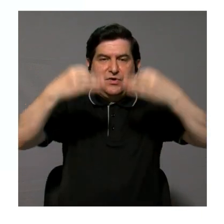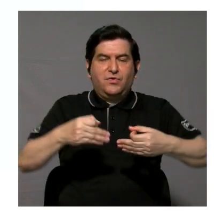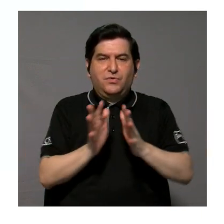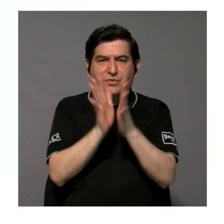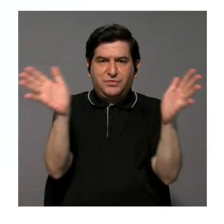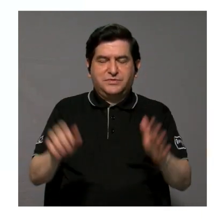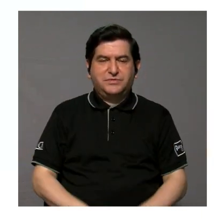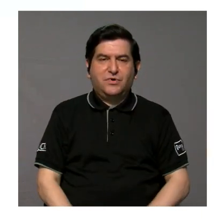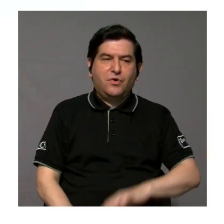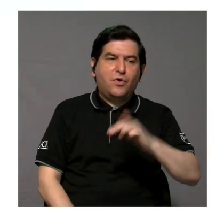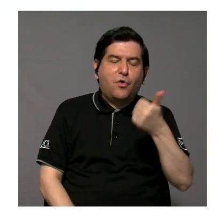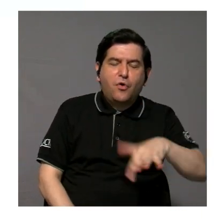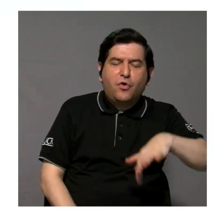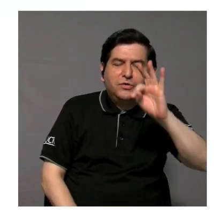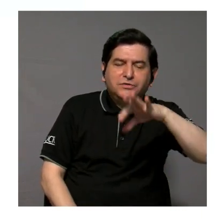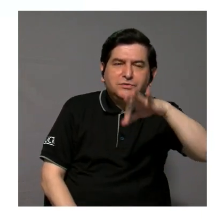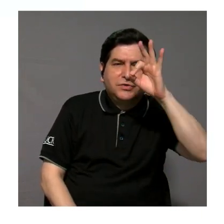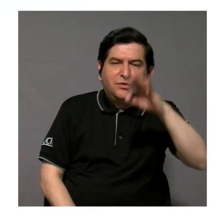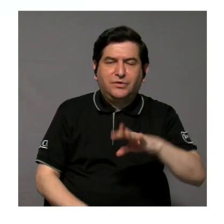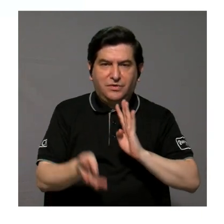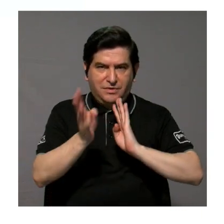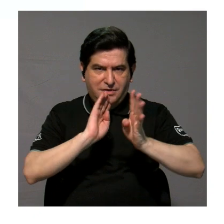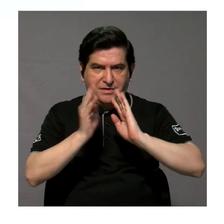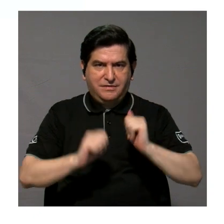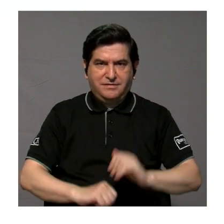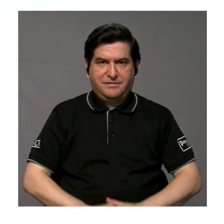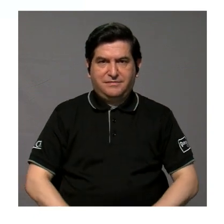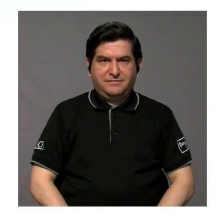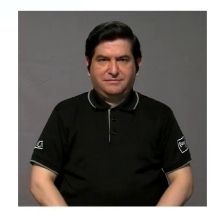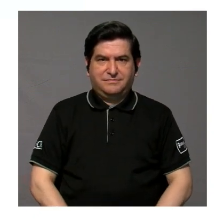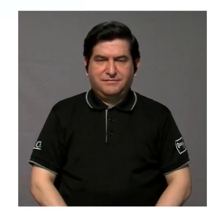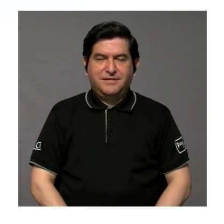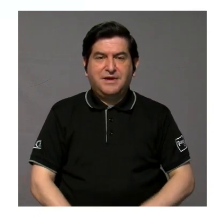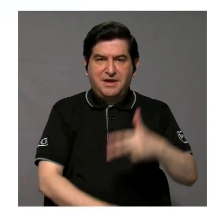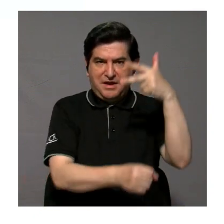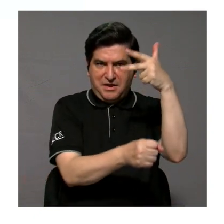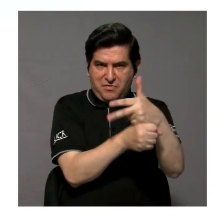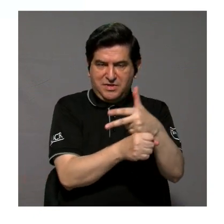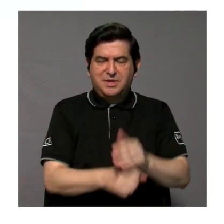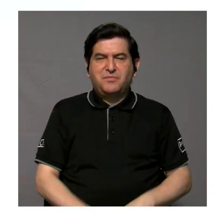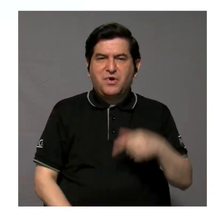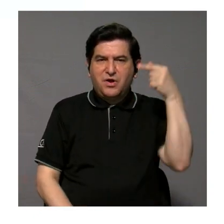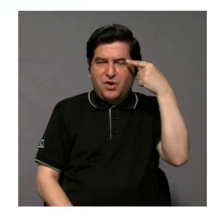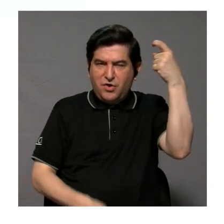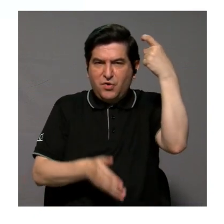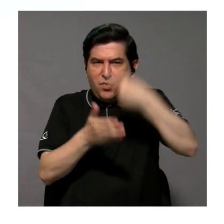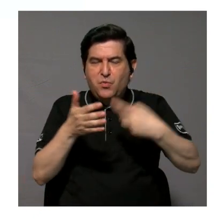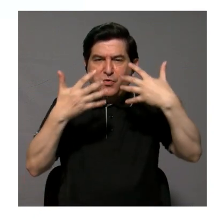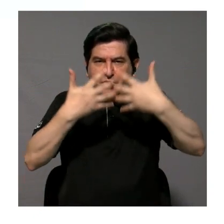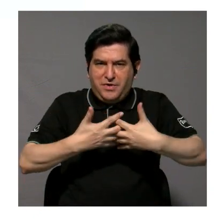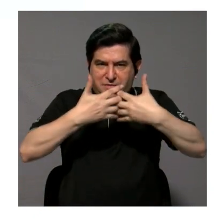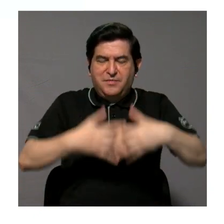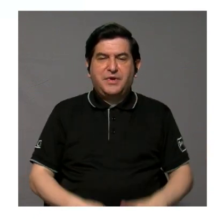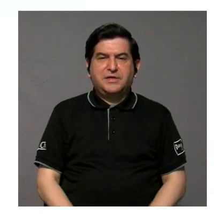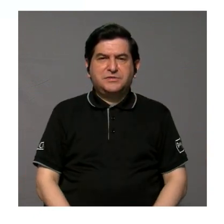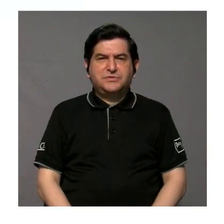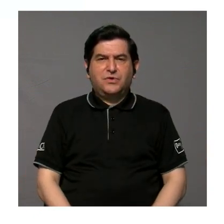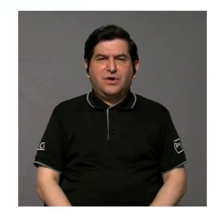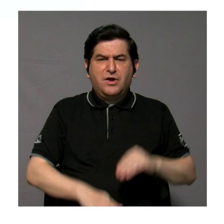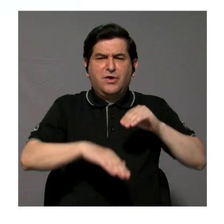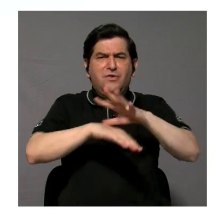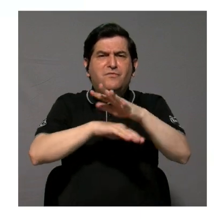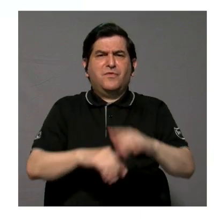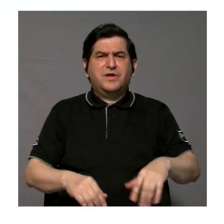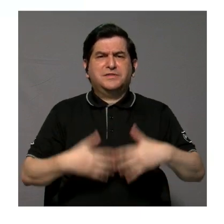con otros hallazgos donde se habla de que Guatemala es una dictadura corporativa y el gran peso que han tenido, por ejemplo, los